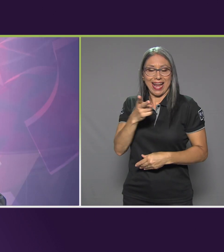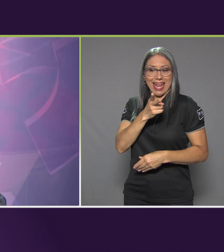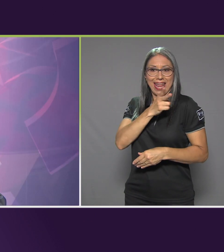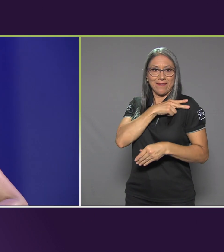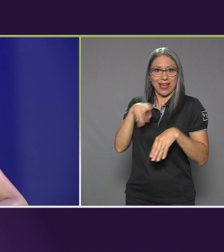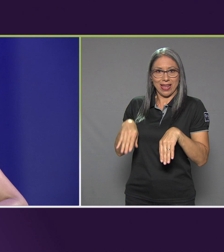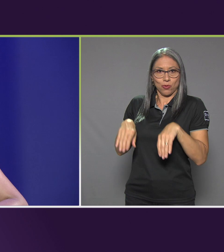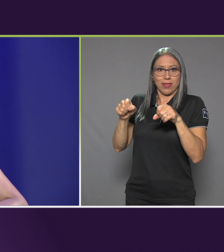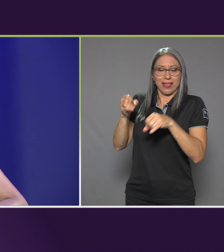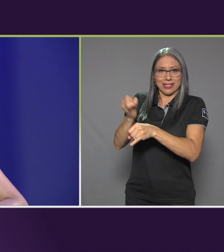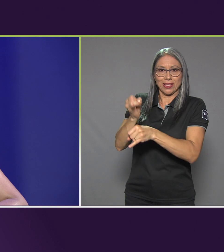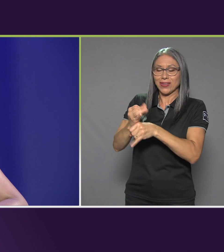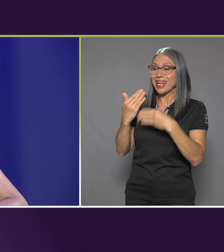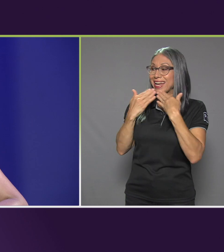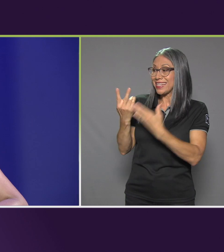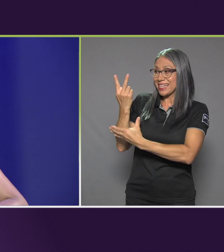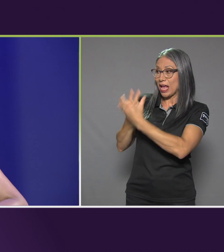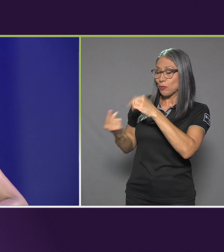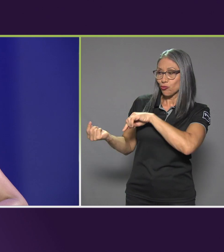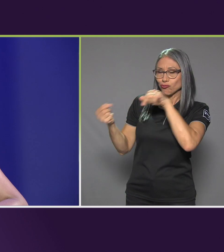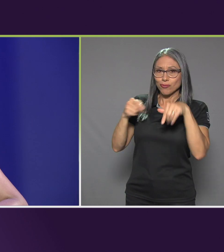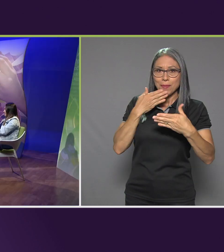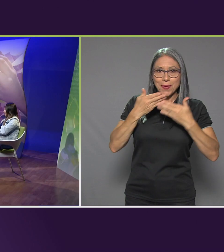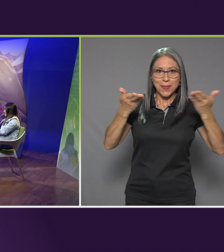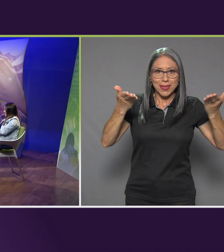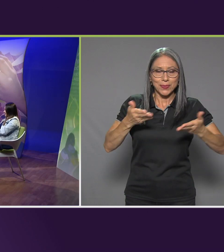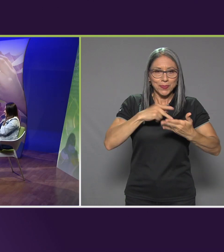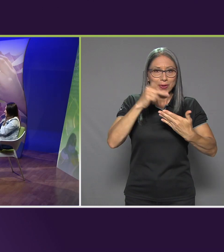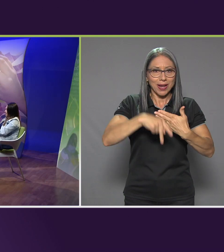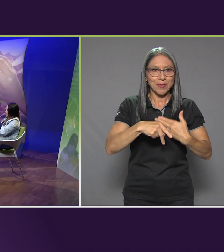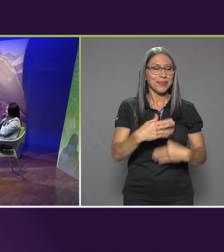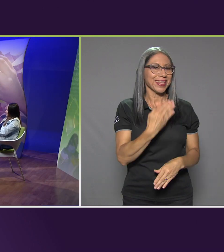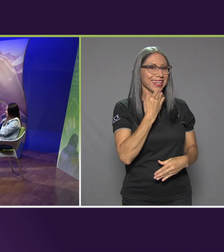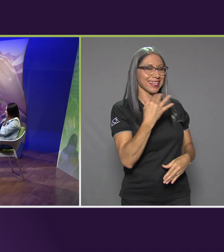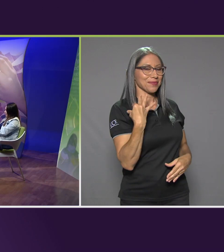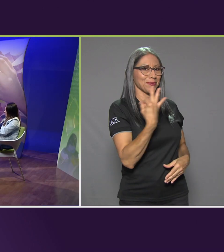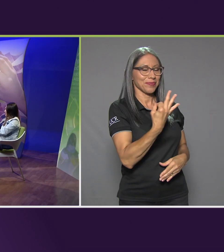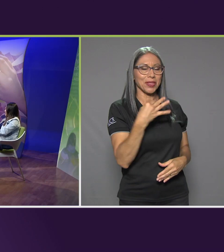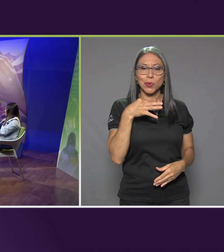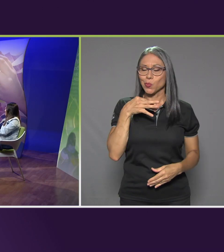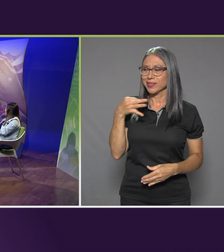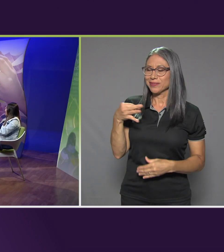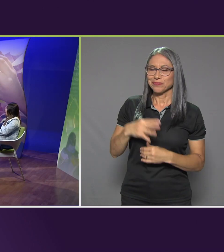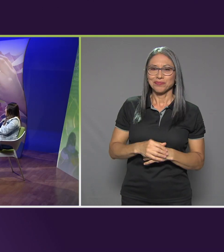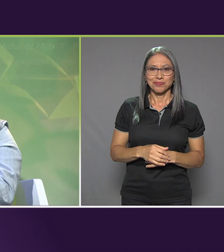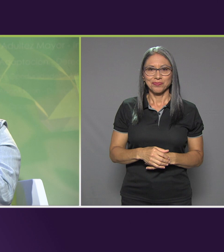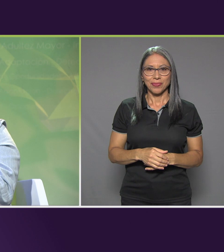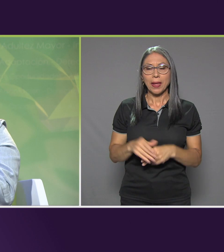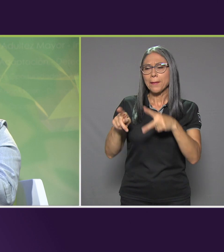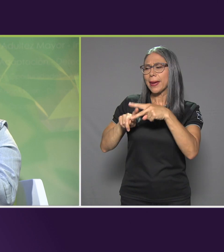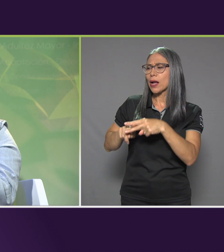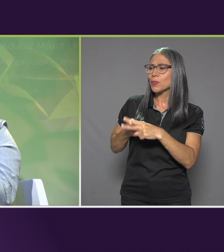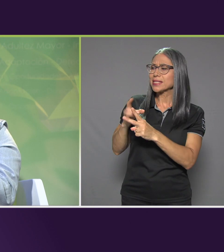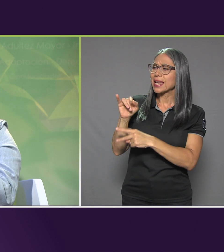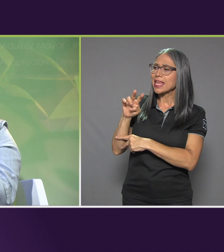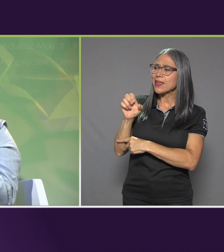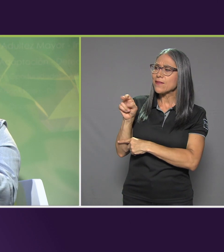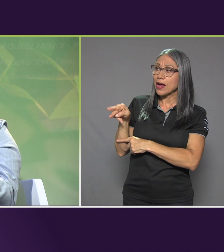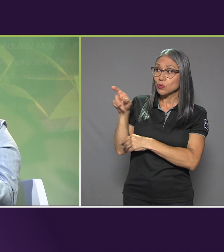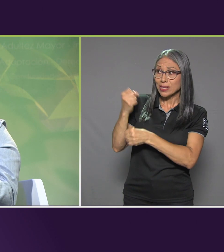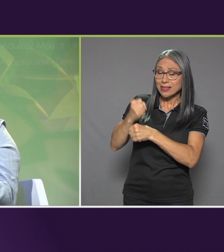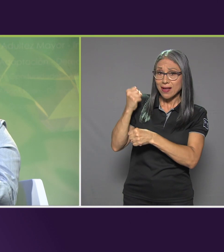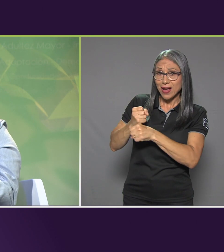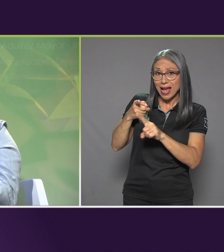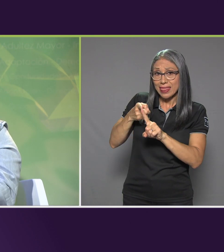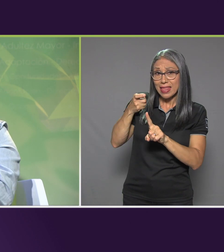institución. Muchas gracias a ambos por acompañarnos y bienvenidos al programa. Muchas gracias por invitarnos. Con mucho gusto. Para comenzar, Iván, usted